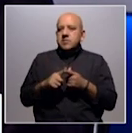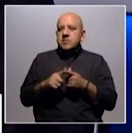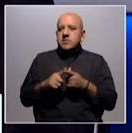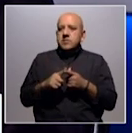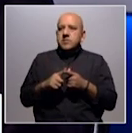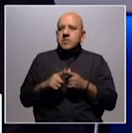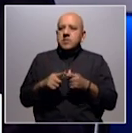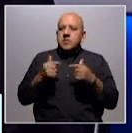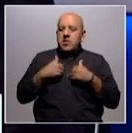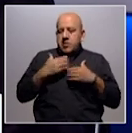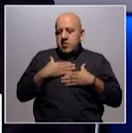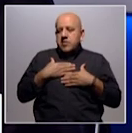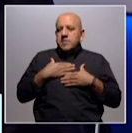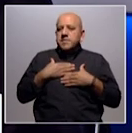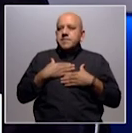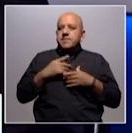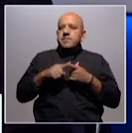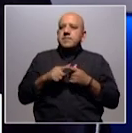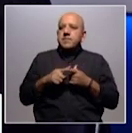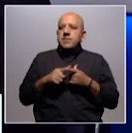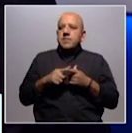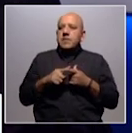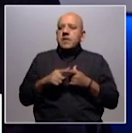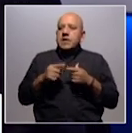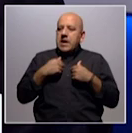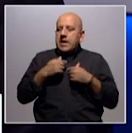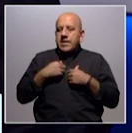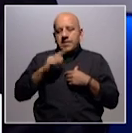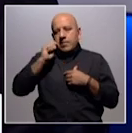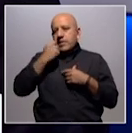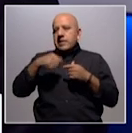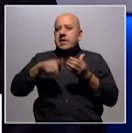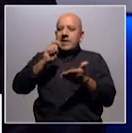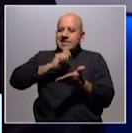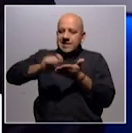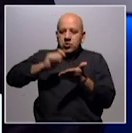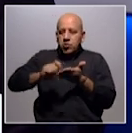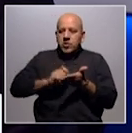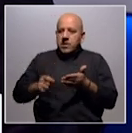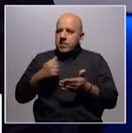es como una faceta que se complementa a mí me apasiona la escritura